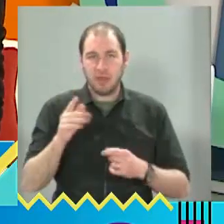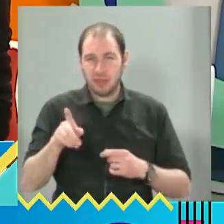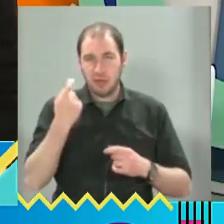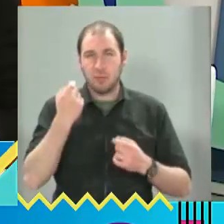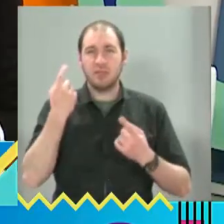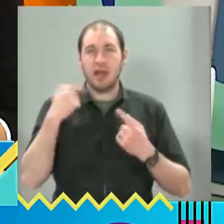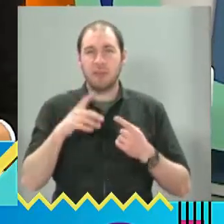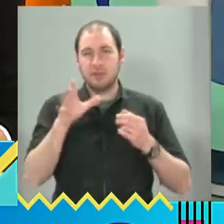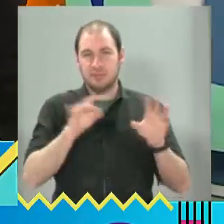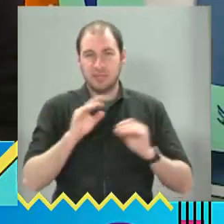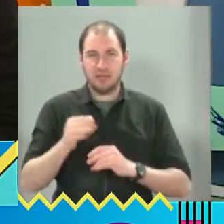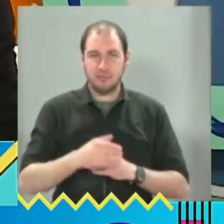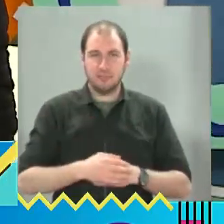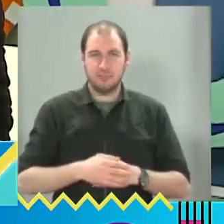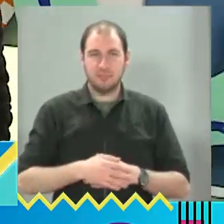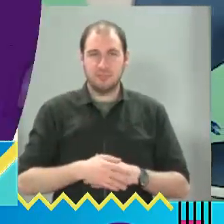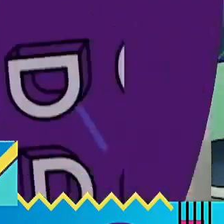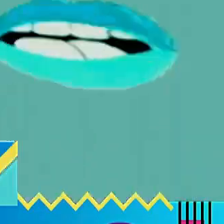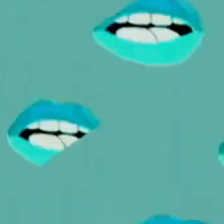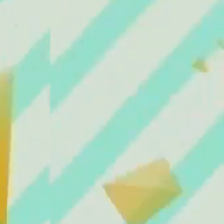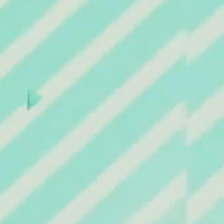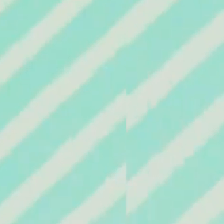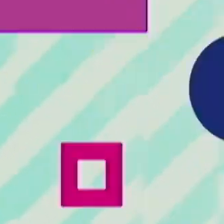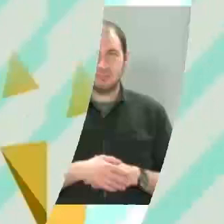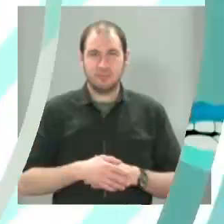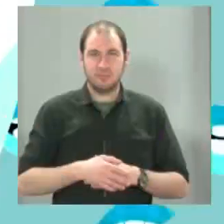hoy con nuestros invitados. Allá venimos.